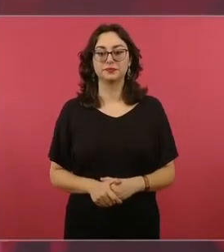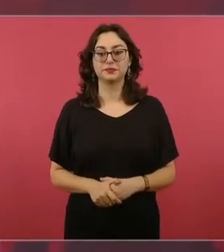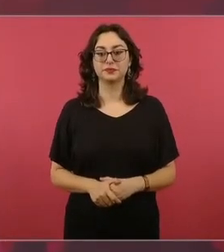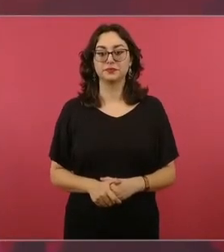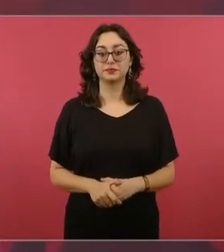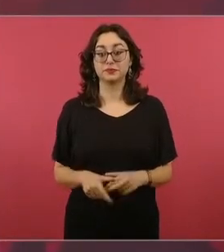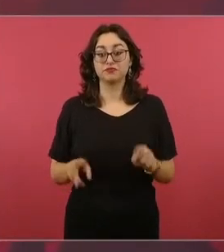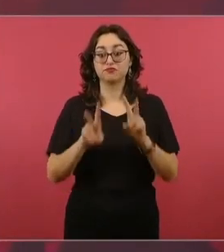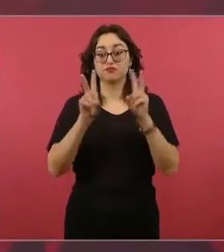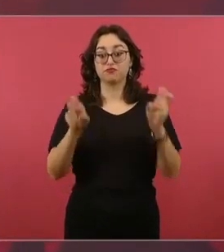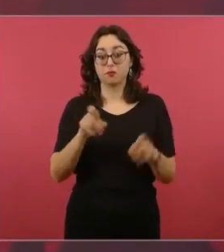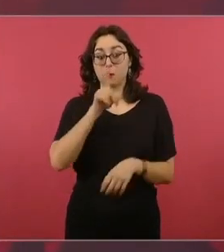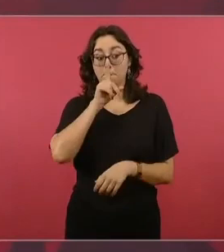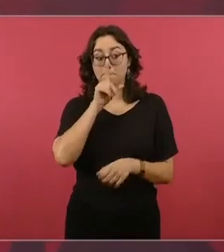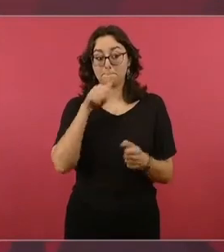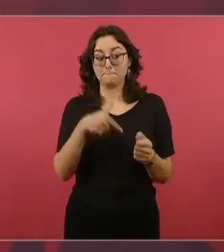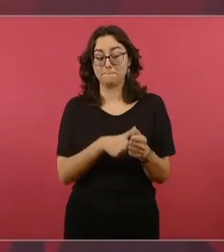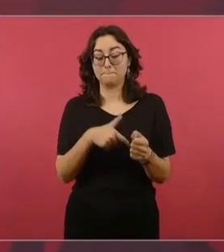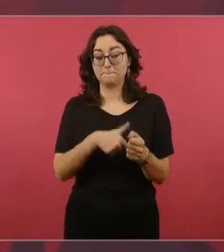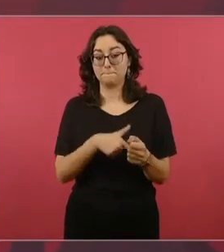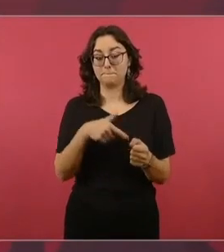Temas prohibidos,